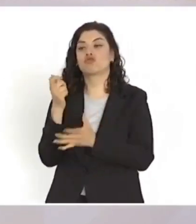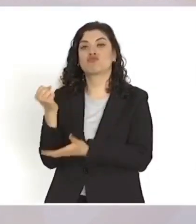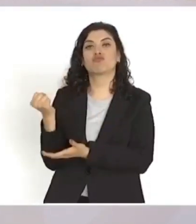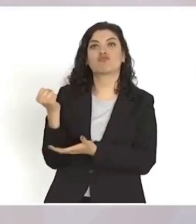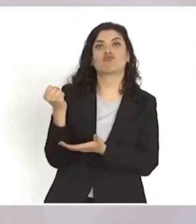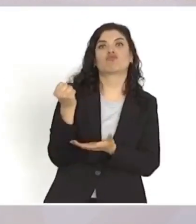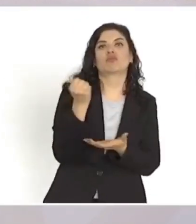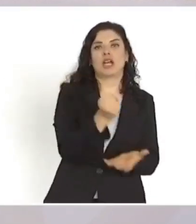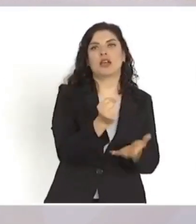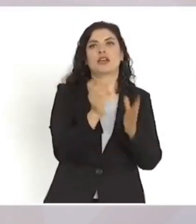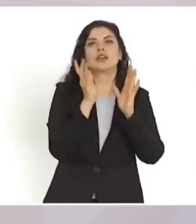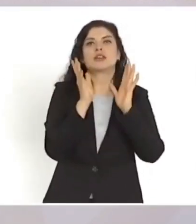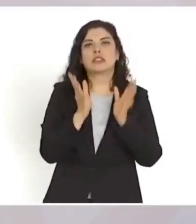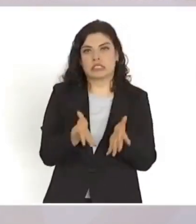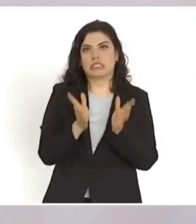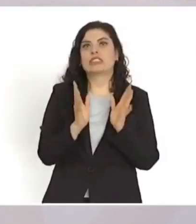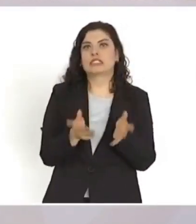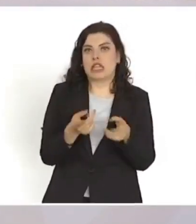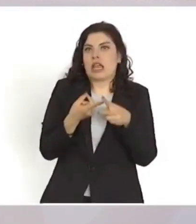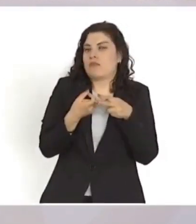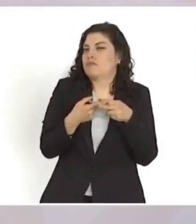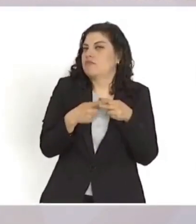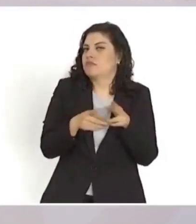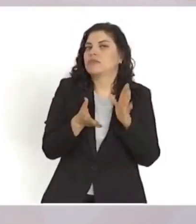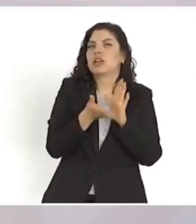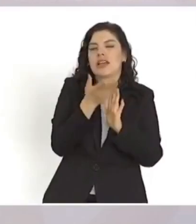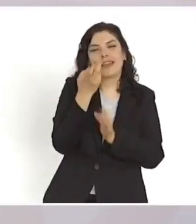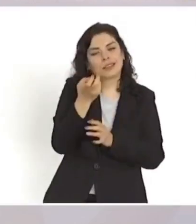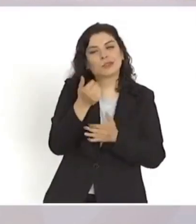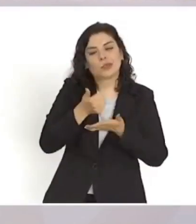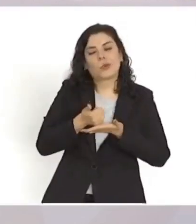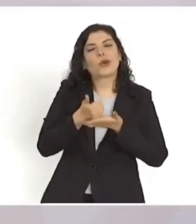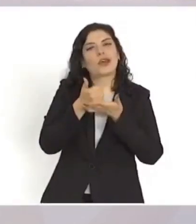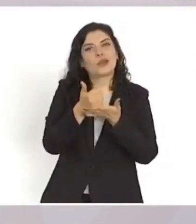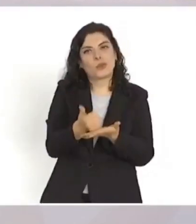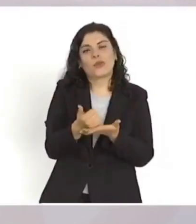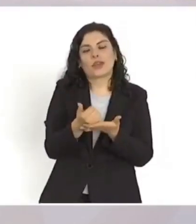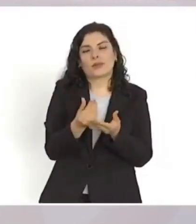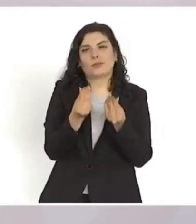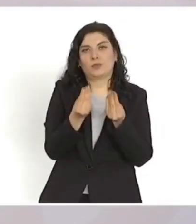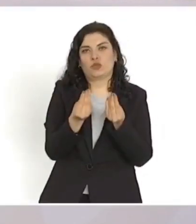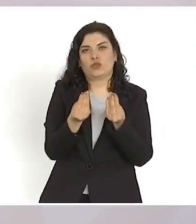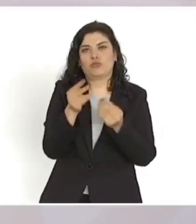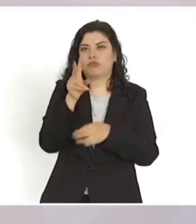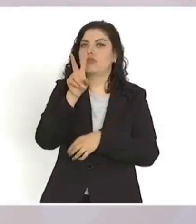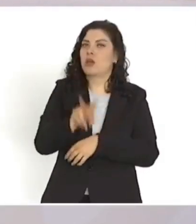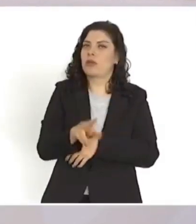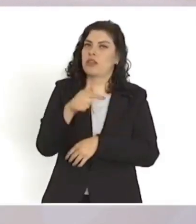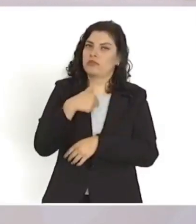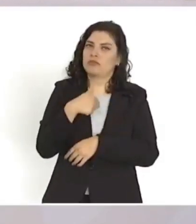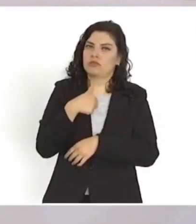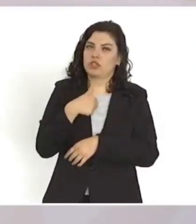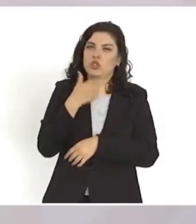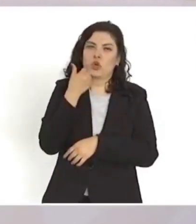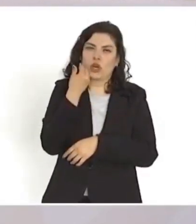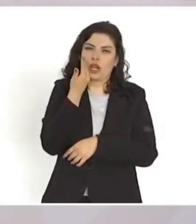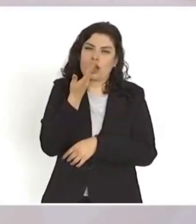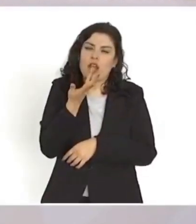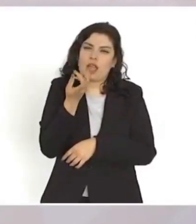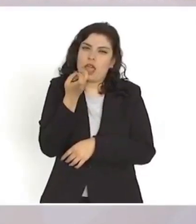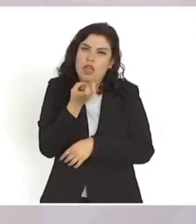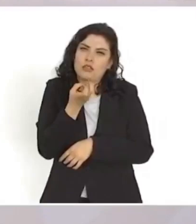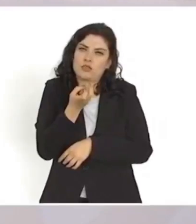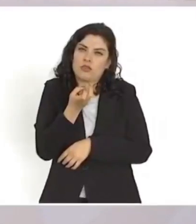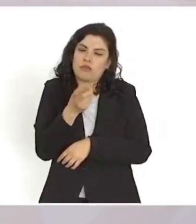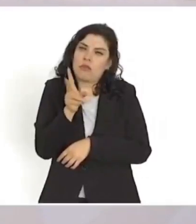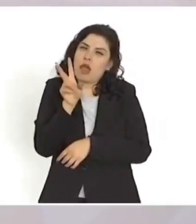construyendo las estaciones. Eso les va a ayudar bastante. Yo quería, porque me gusta